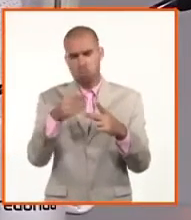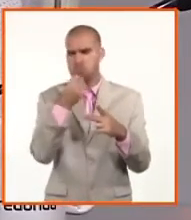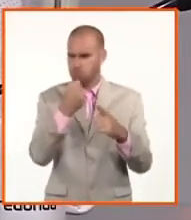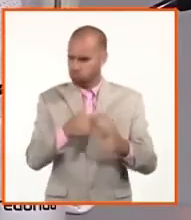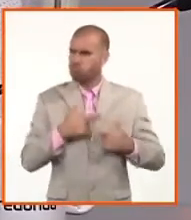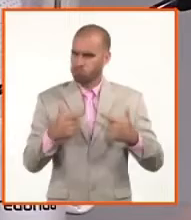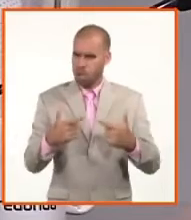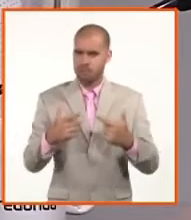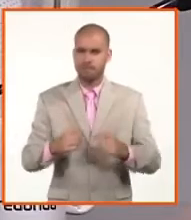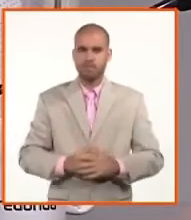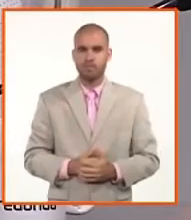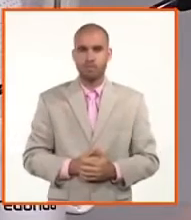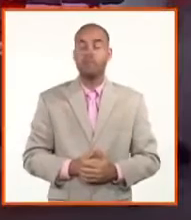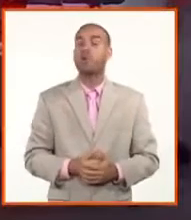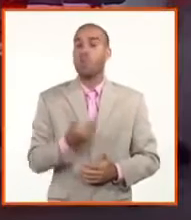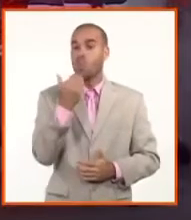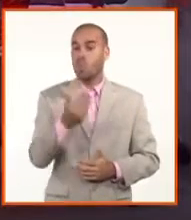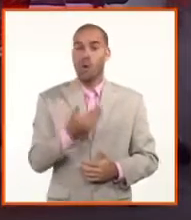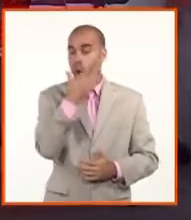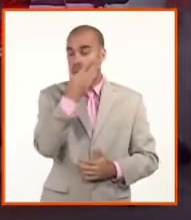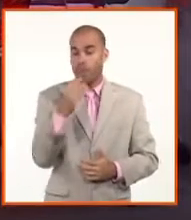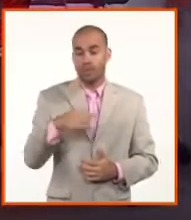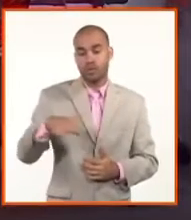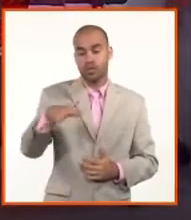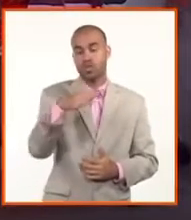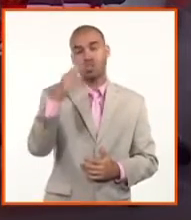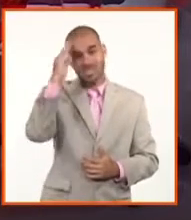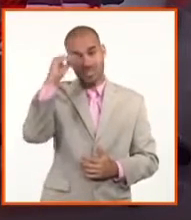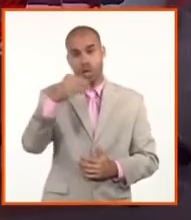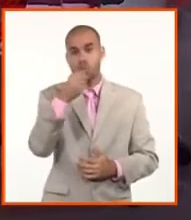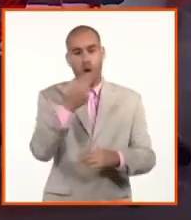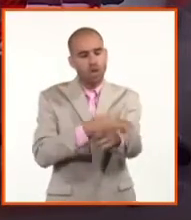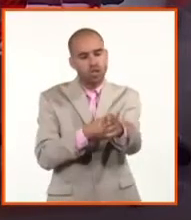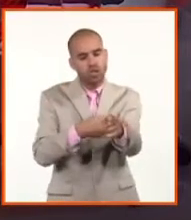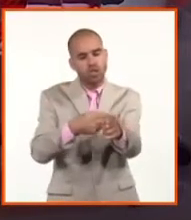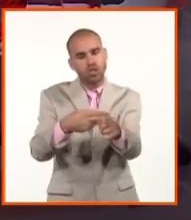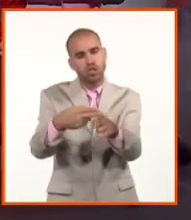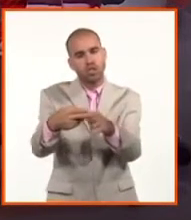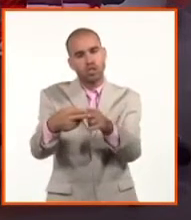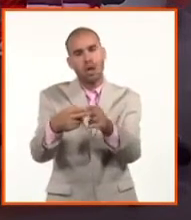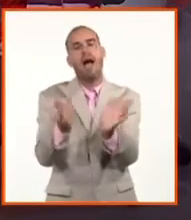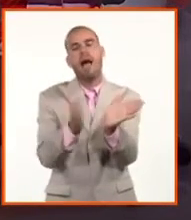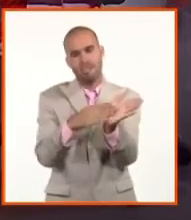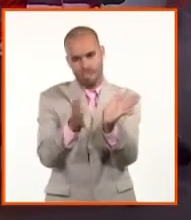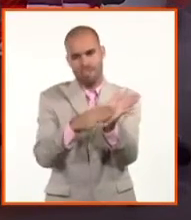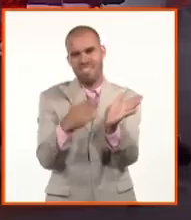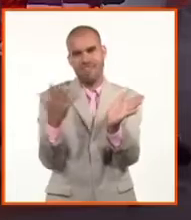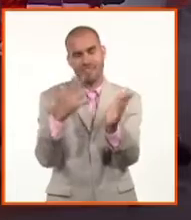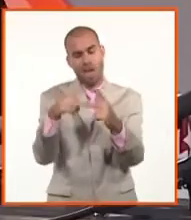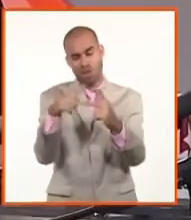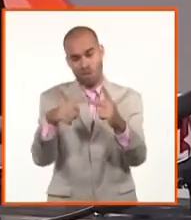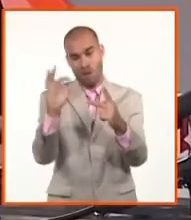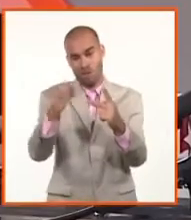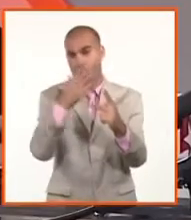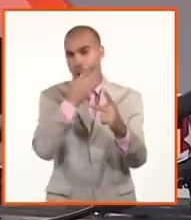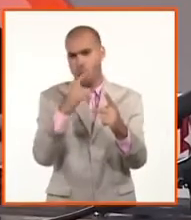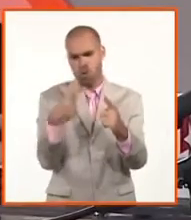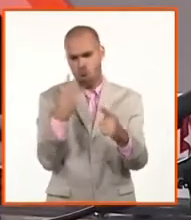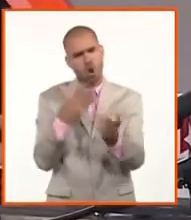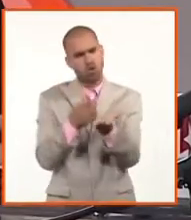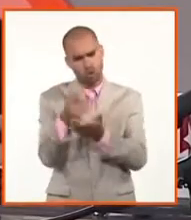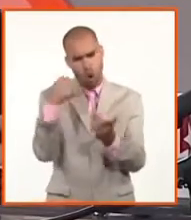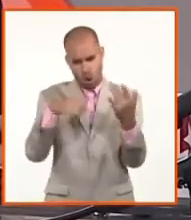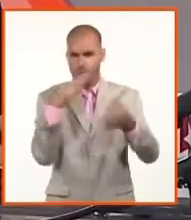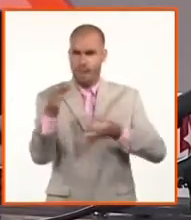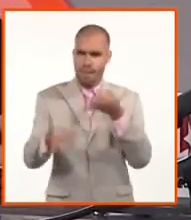privilegio para las generaciones más jóvenes de cubanos de tener antecedentes, de tener raíces en jóvenes como estos de los que estaremos y seguiremos hablando hoy